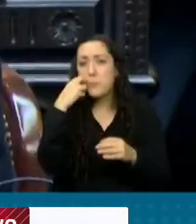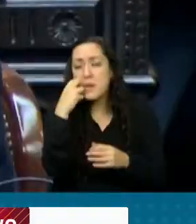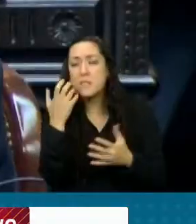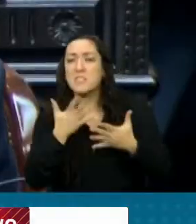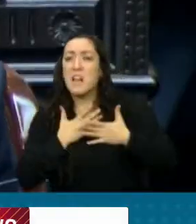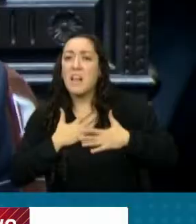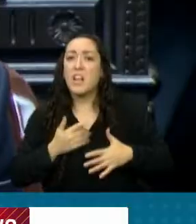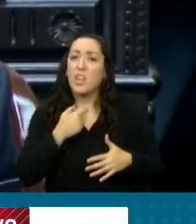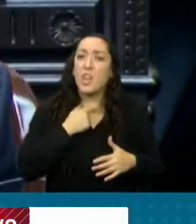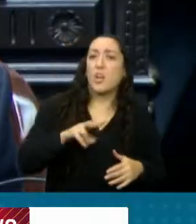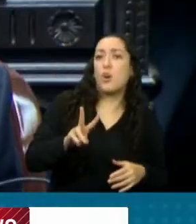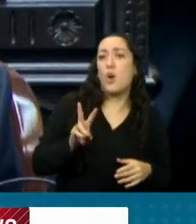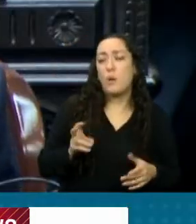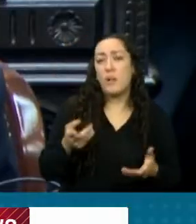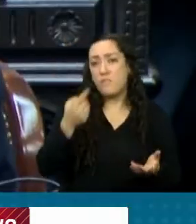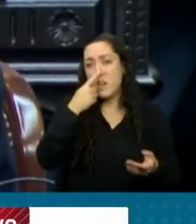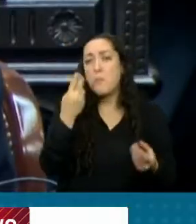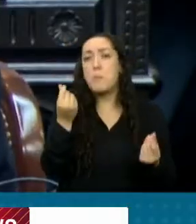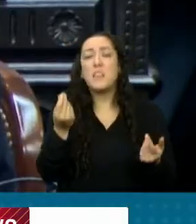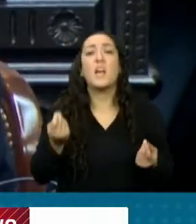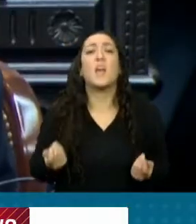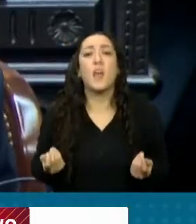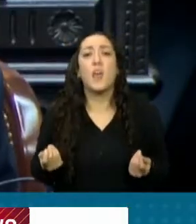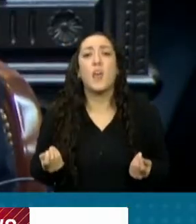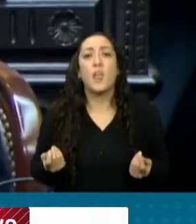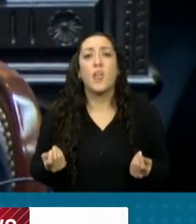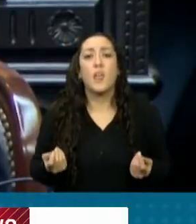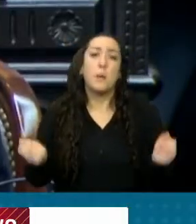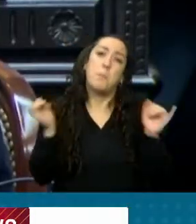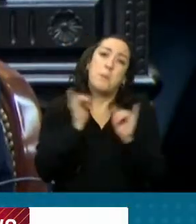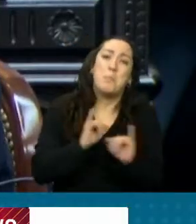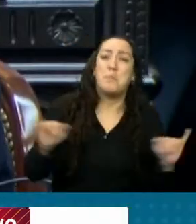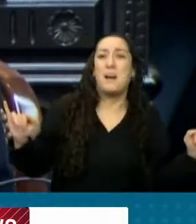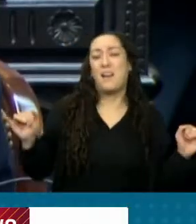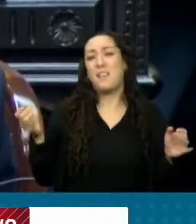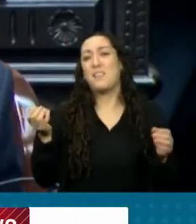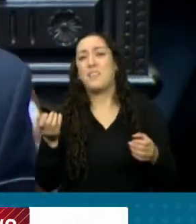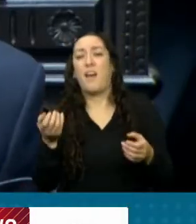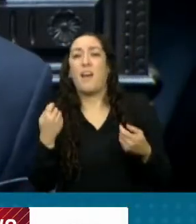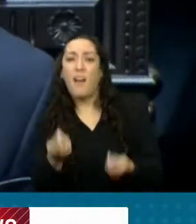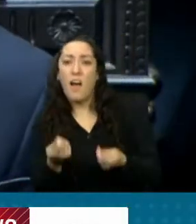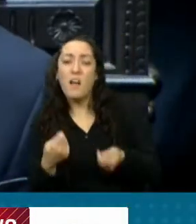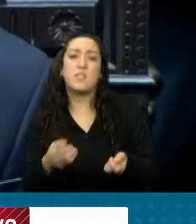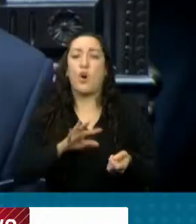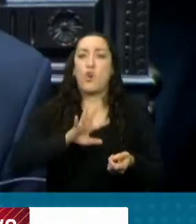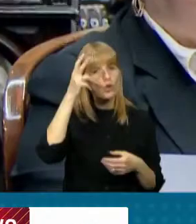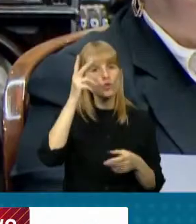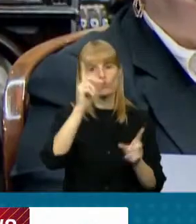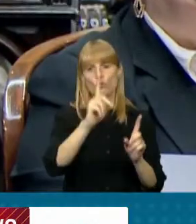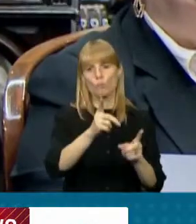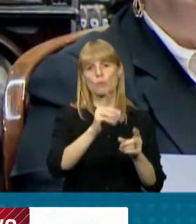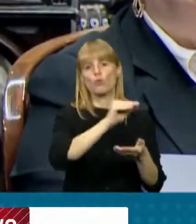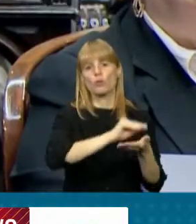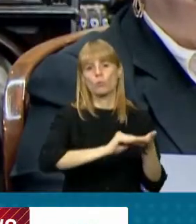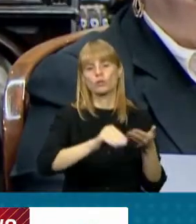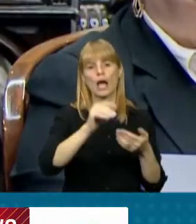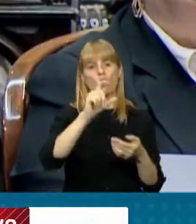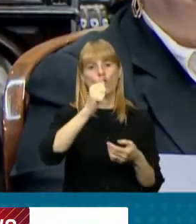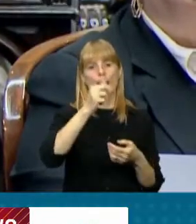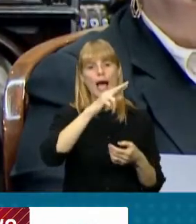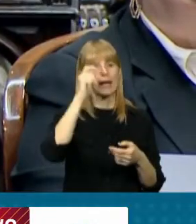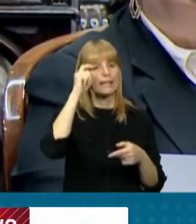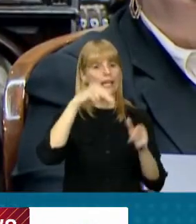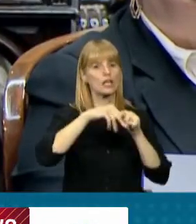el 70% de los jubilados cobra la jubilación de la mínima, que este bono quedó congelado en 70.000 pesos y que entre